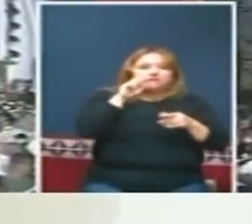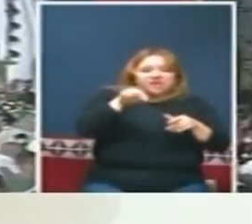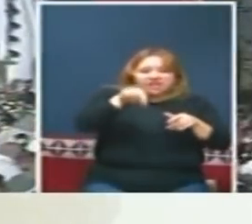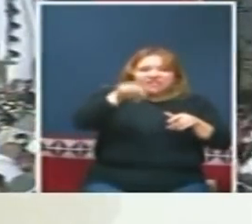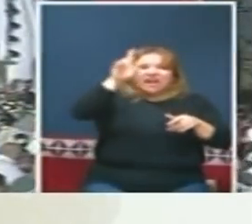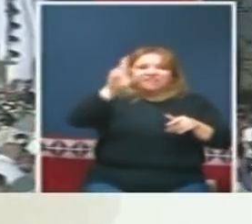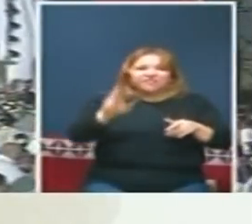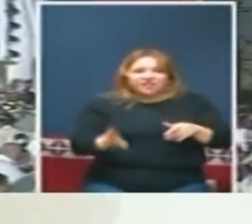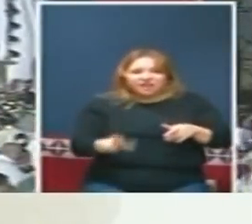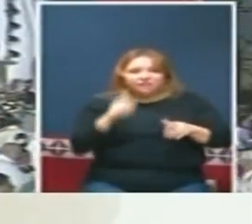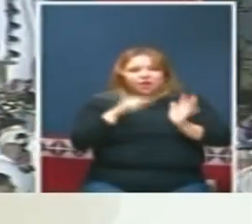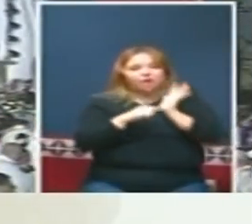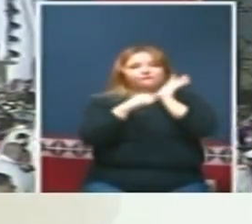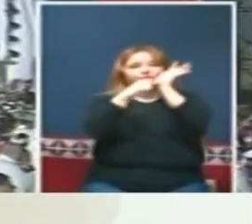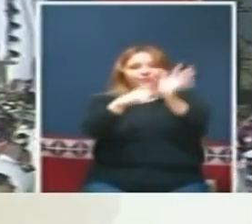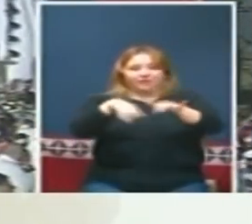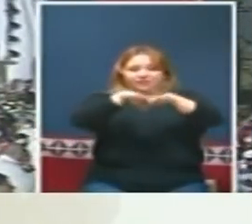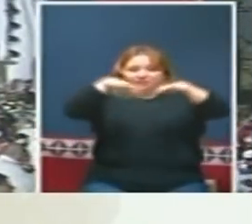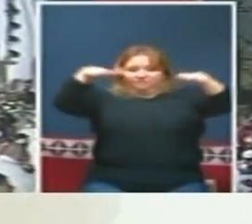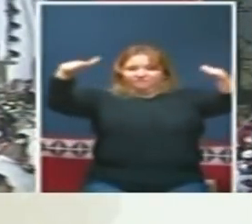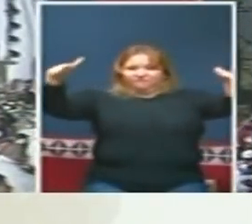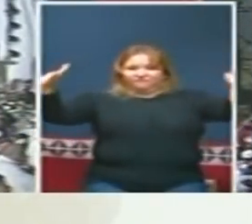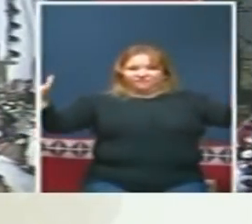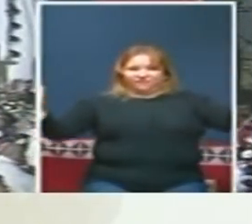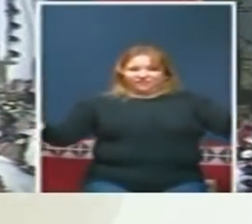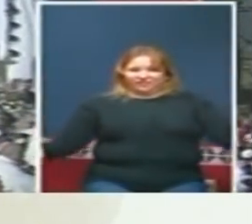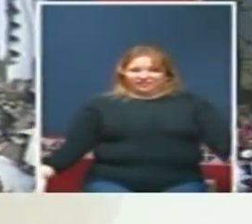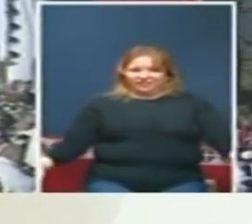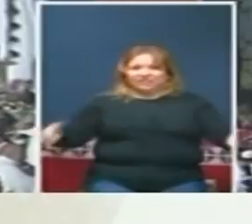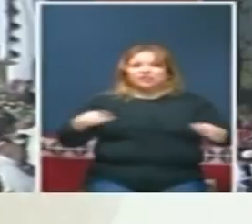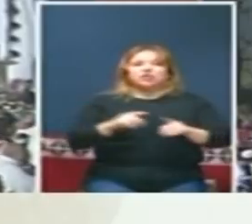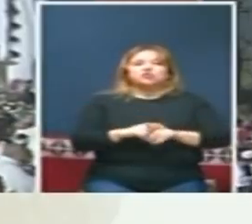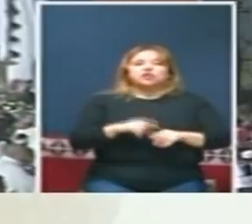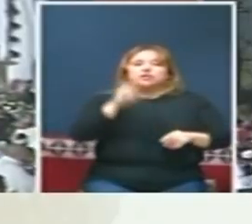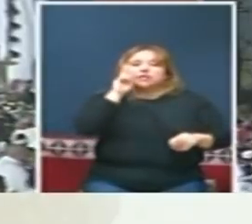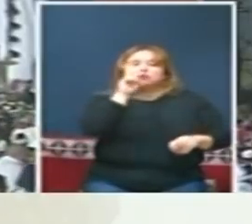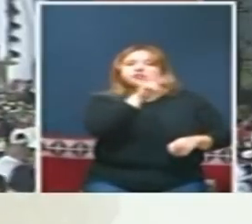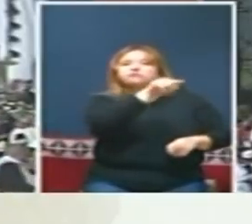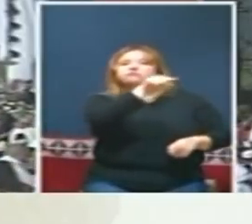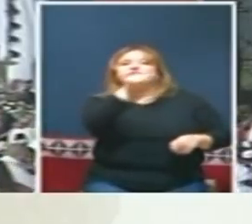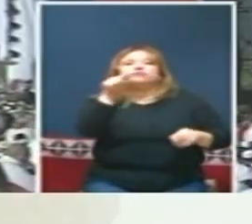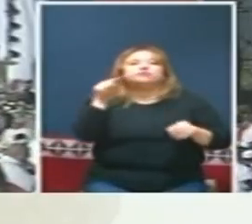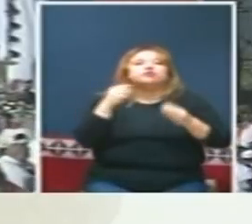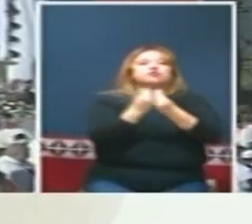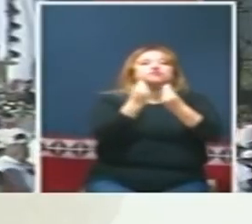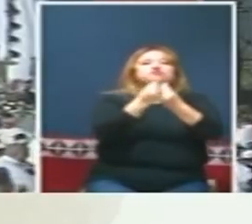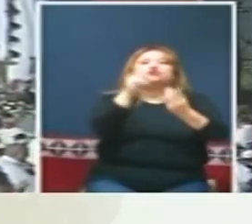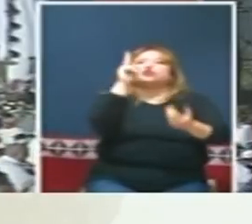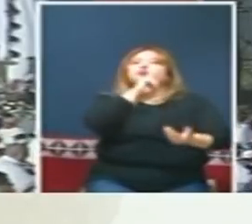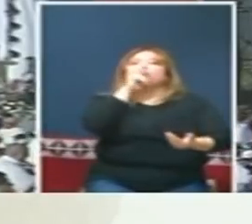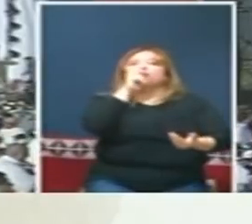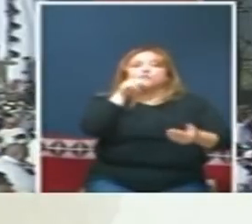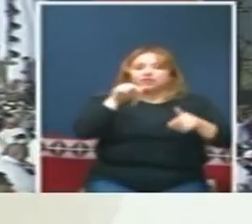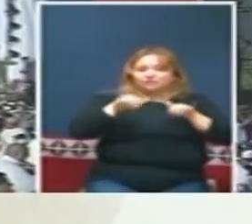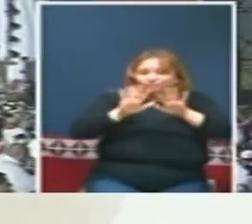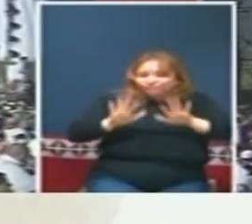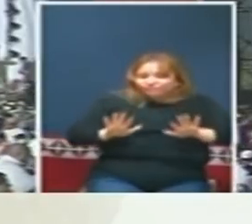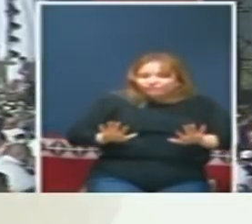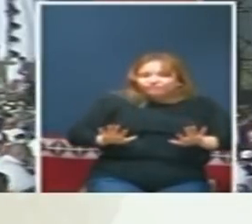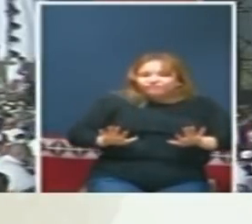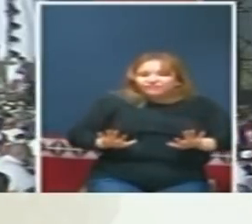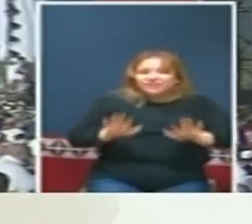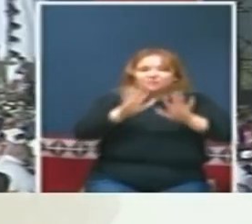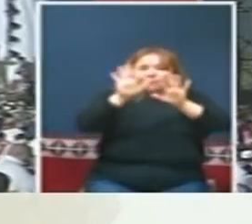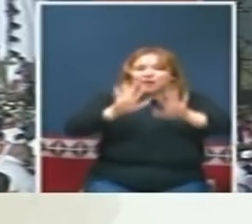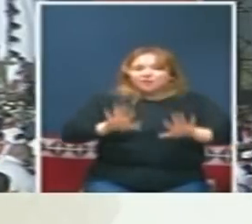que podrán ver en el frente del altar. Es un telar, es una artesanía propia, local, de muchas mujeres de aquí de nuestra tierra, para darle